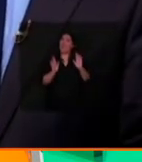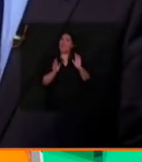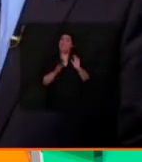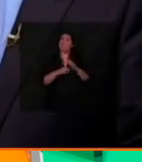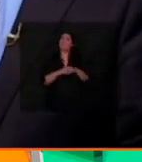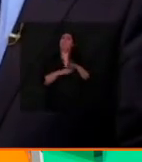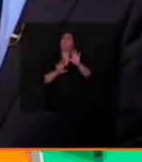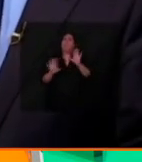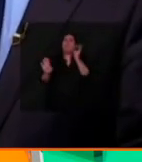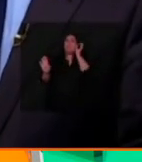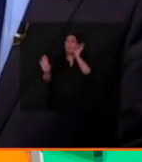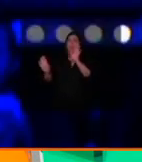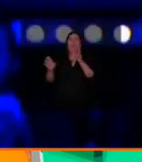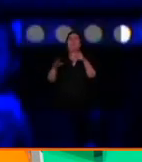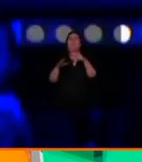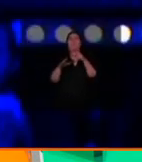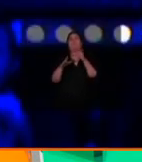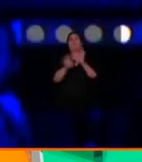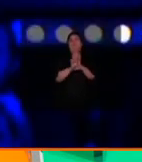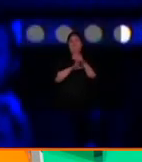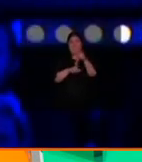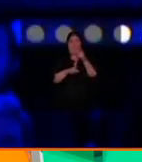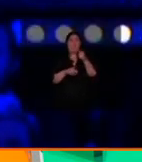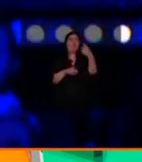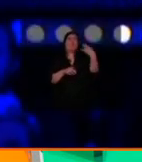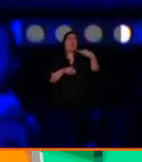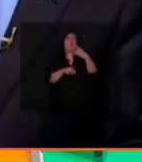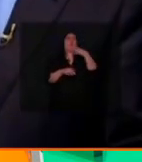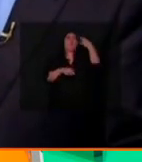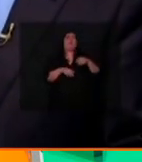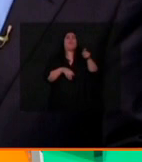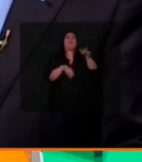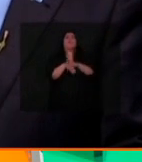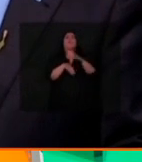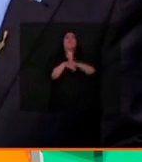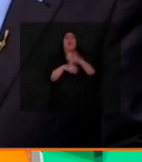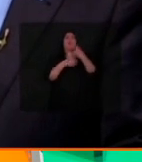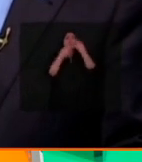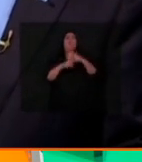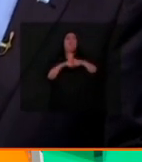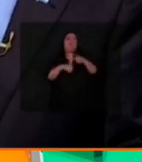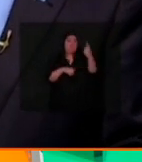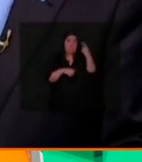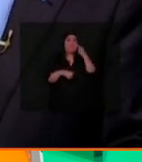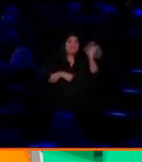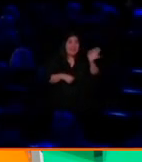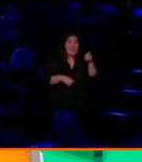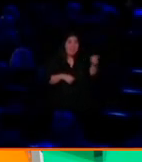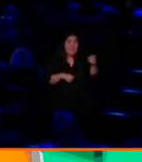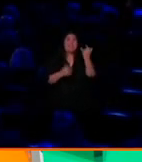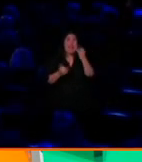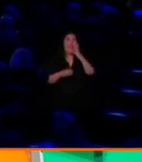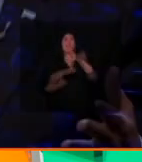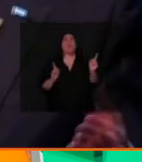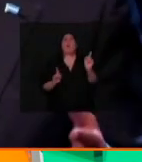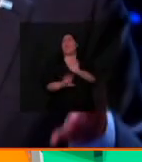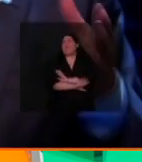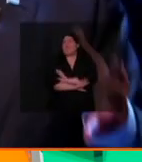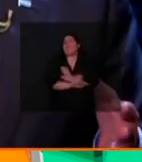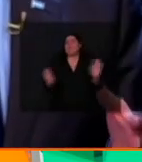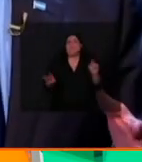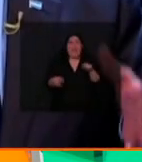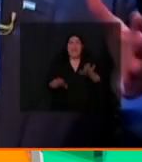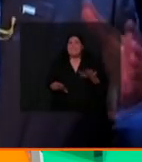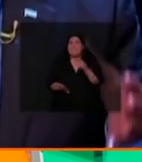de tercios, como se llama. ¿Esto qué significa? Que hubieron tres candidatos, ellos dos, Massa, Milei y Patricia Bullrich,